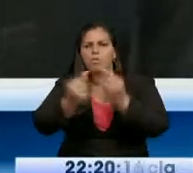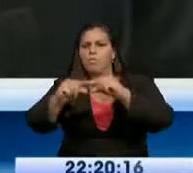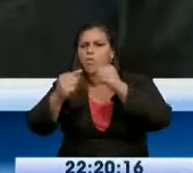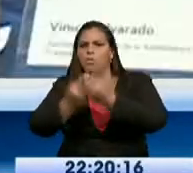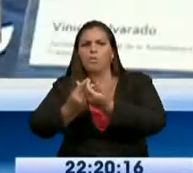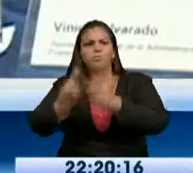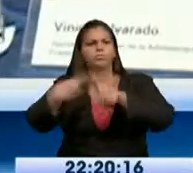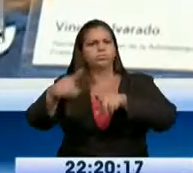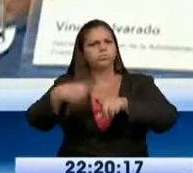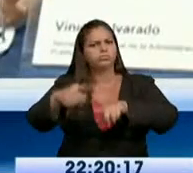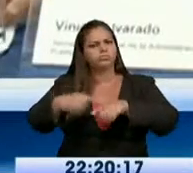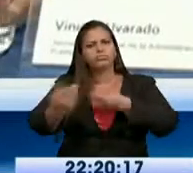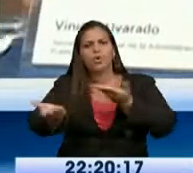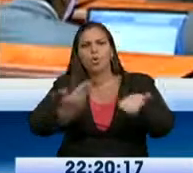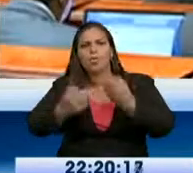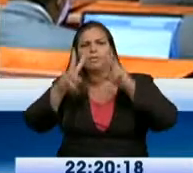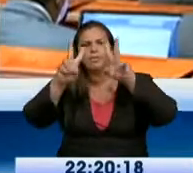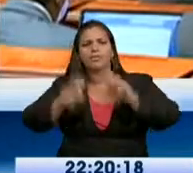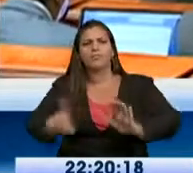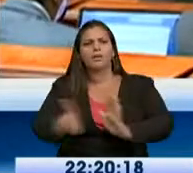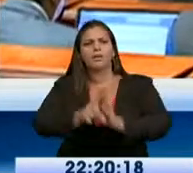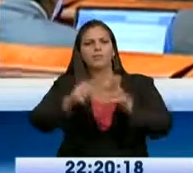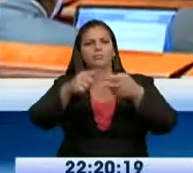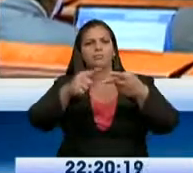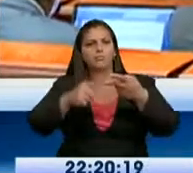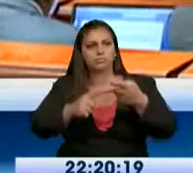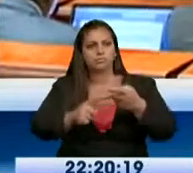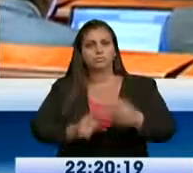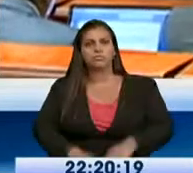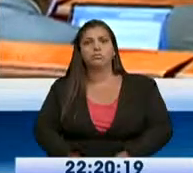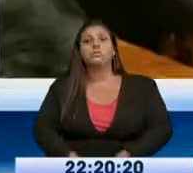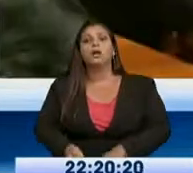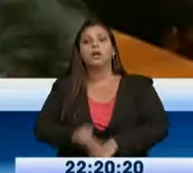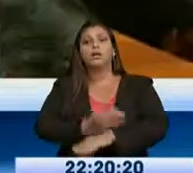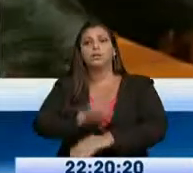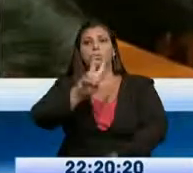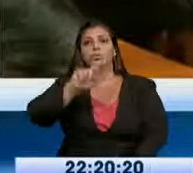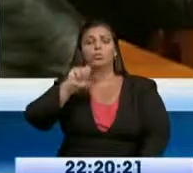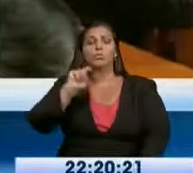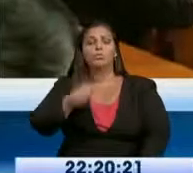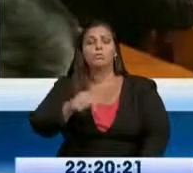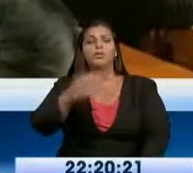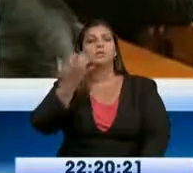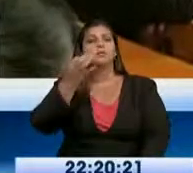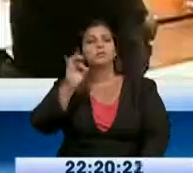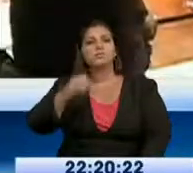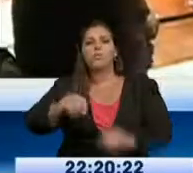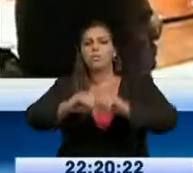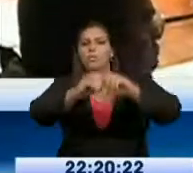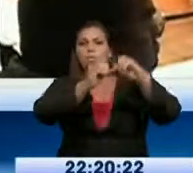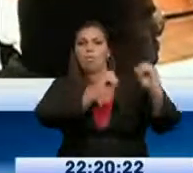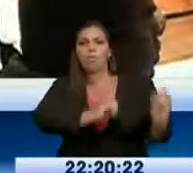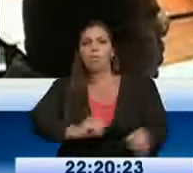Desarrollo, Pavel Muñoz, se efectuaron 2.173 encuentros con 2.019 organizaciones